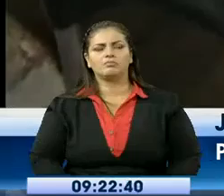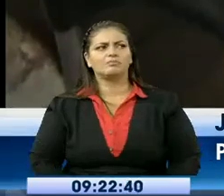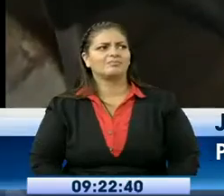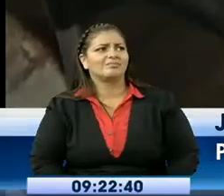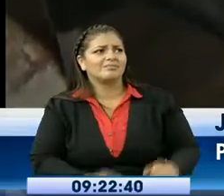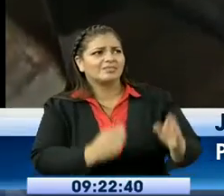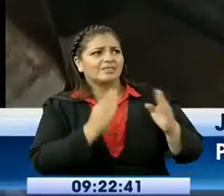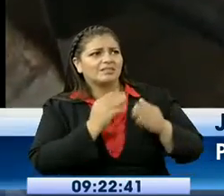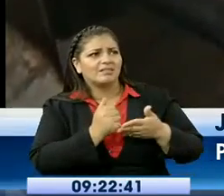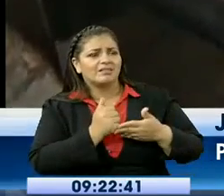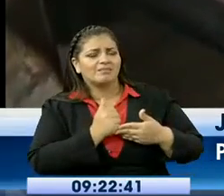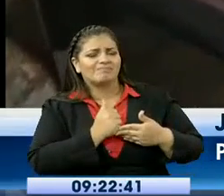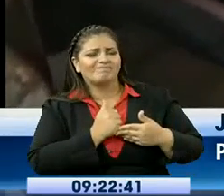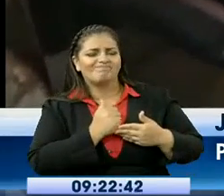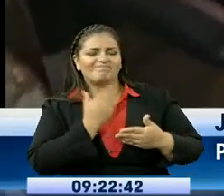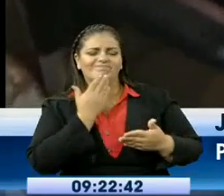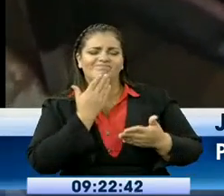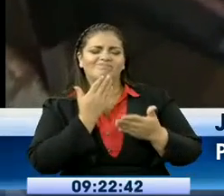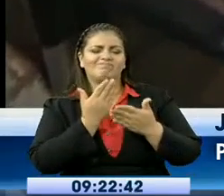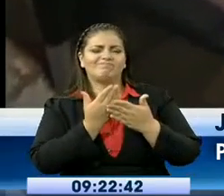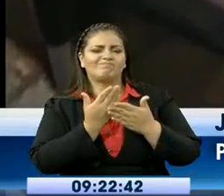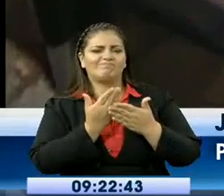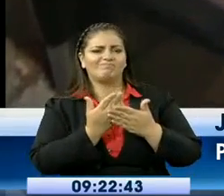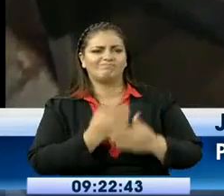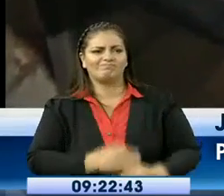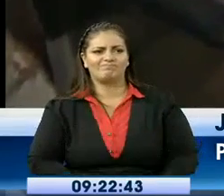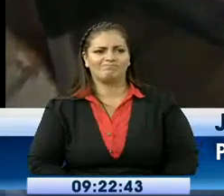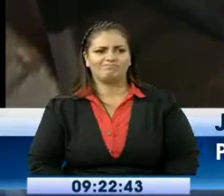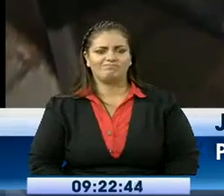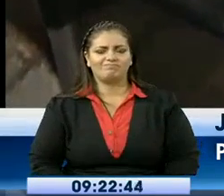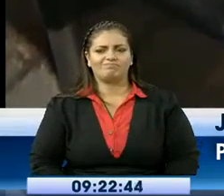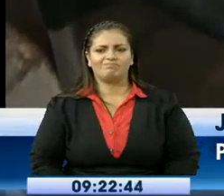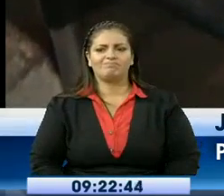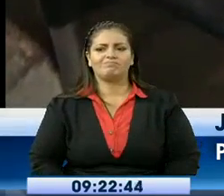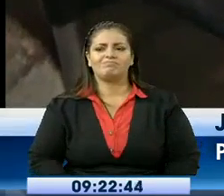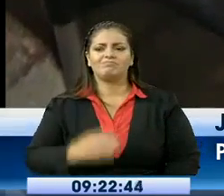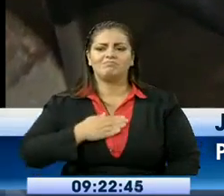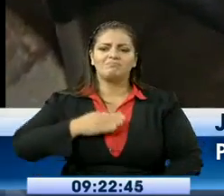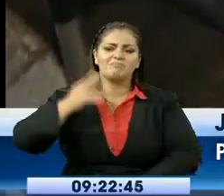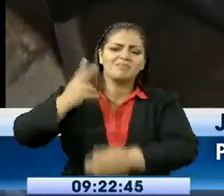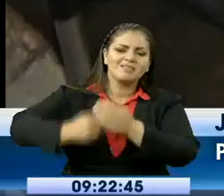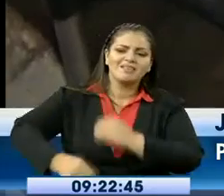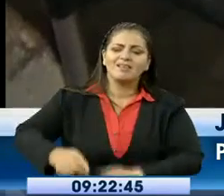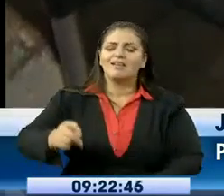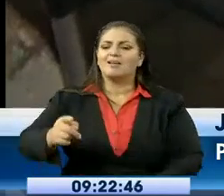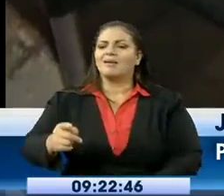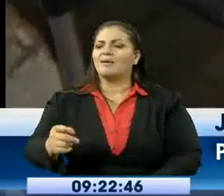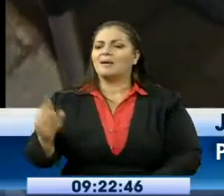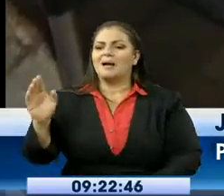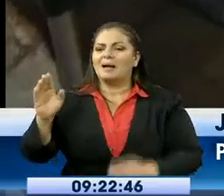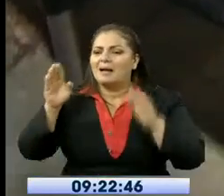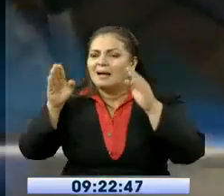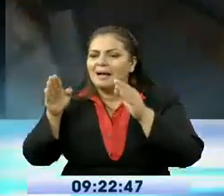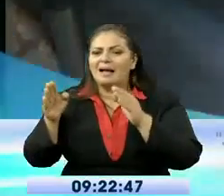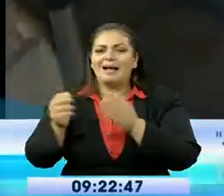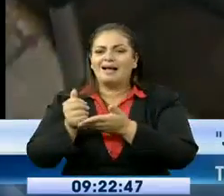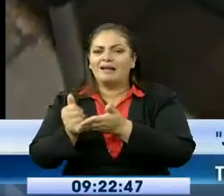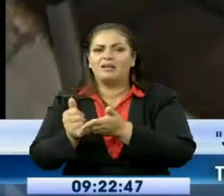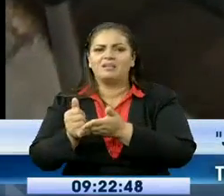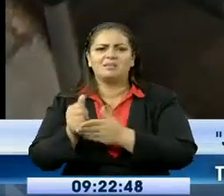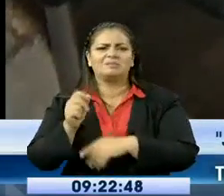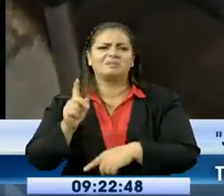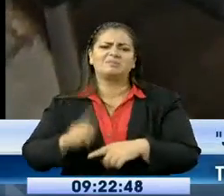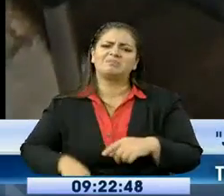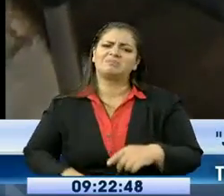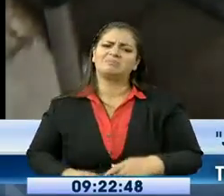porque quiero recuperar a mis hijos, si me comprendo. Vean en mí otra persona y no la persona que fue antes. Y por mi lado estoy agradecido con